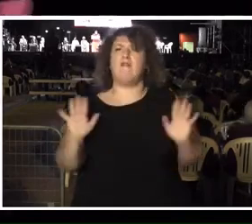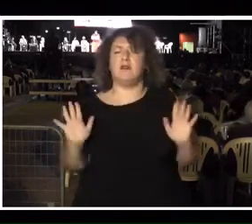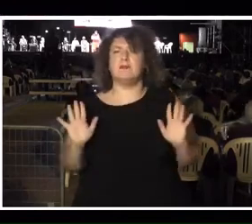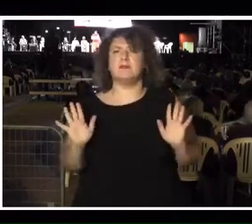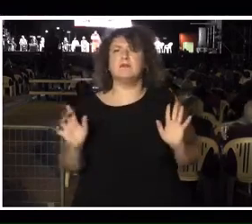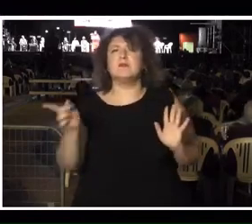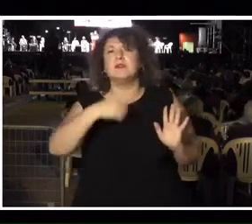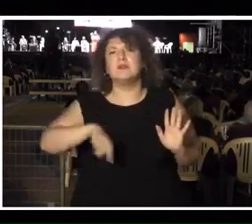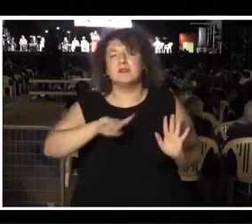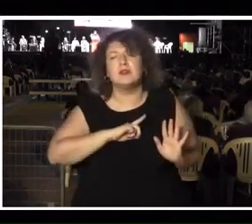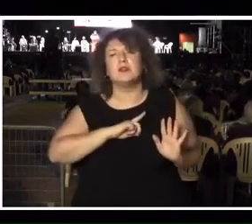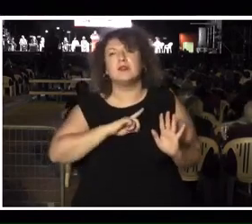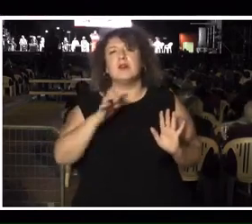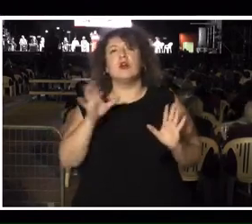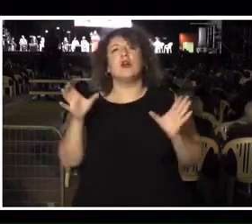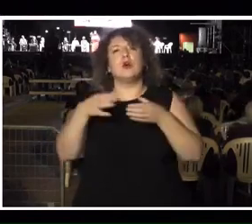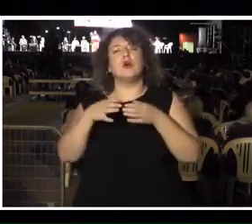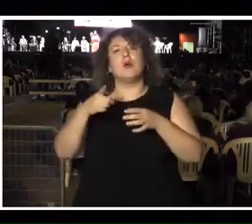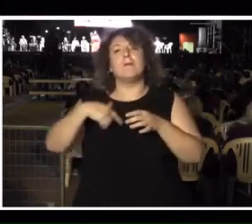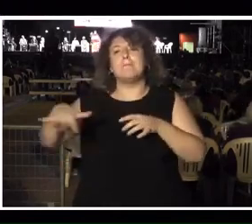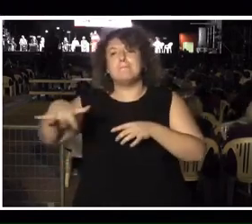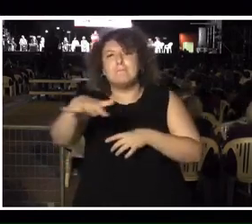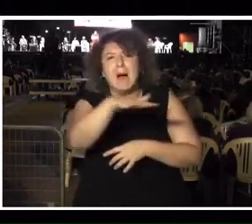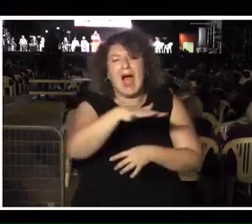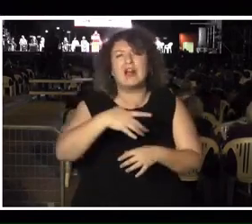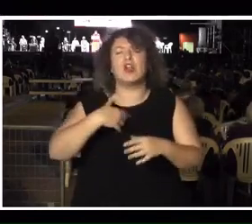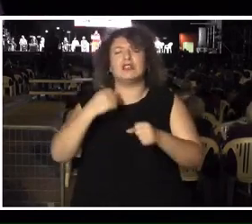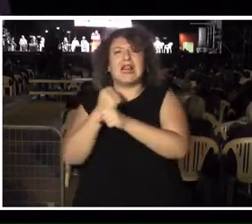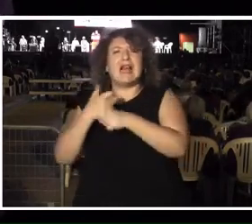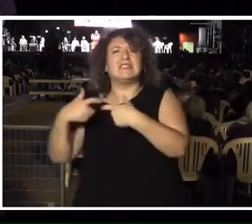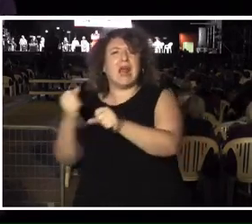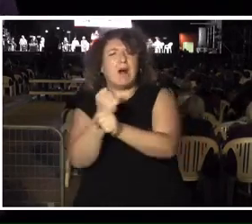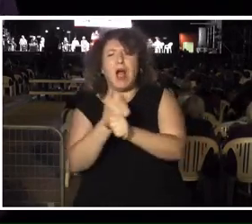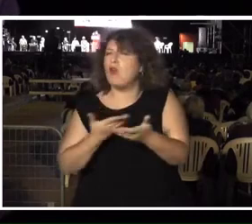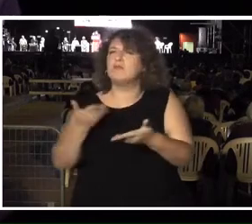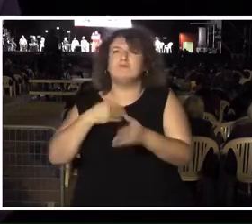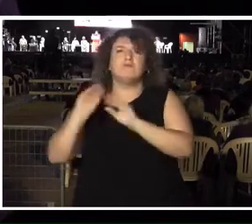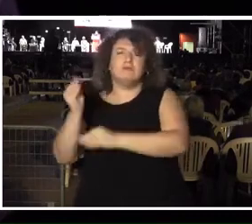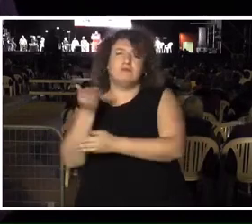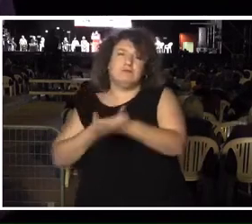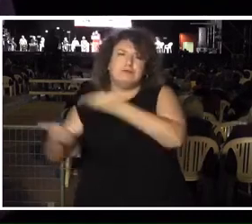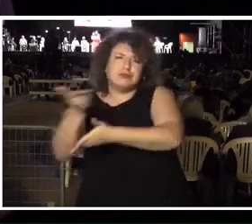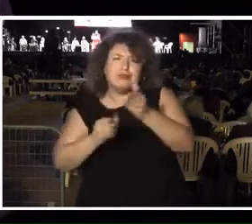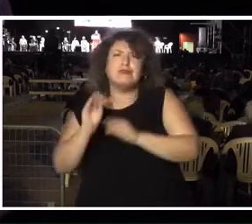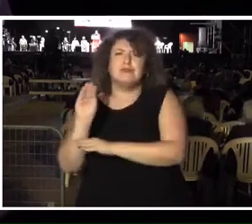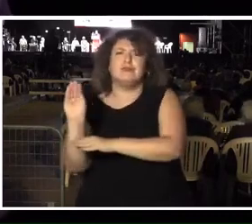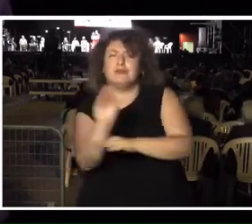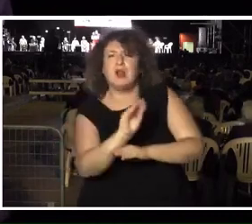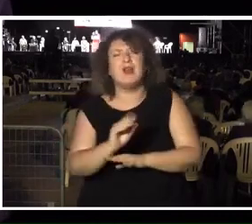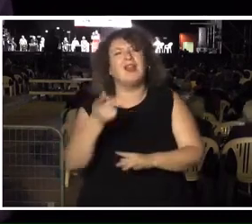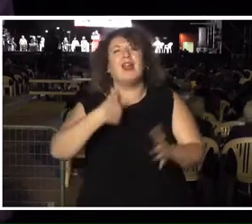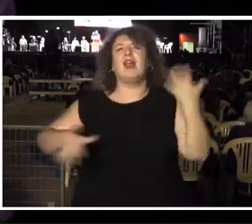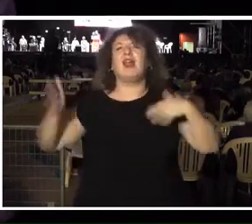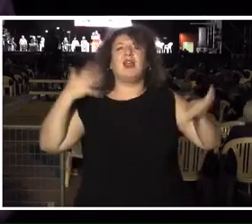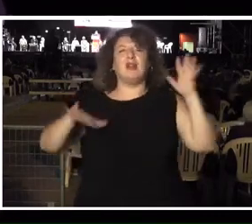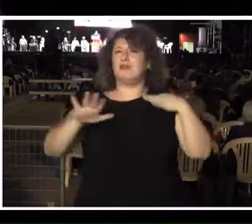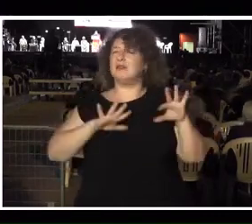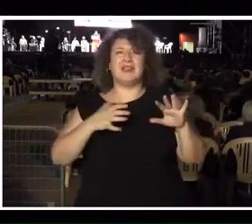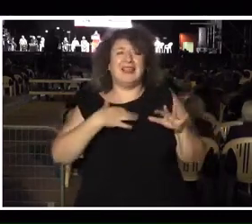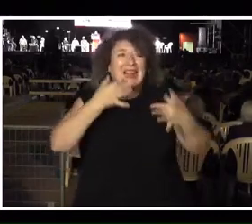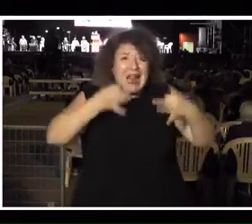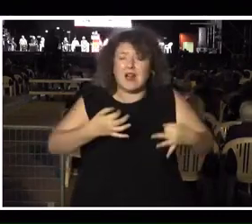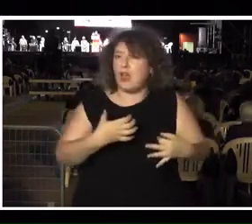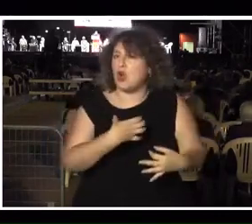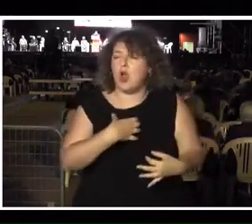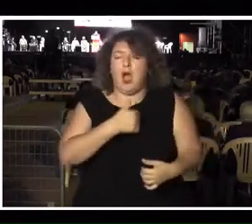en acicate para la organización de los barrios y de la clase trabajadora. Nunca como un pretexto para resignarnos ante una realidad